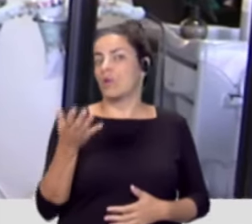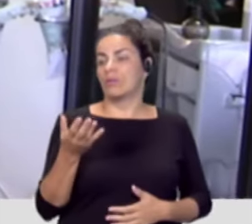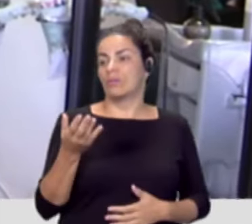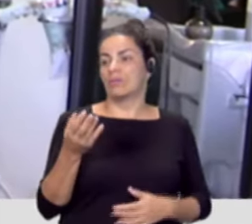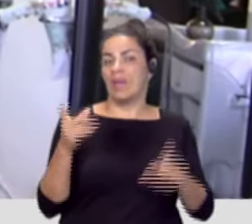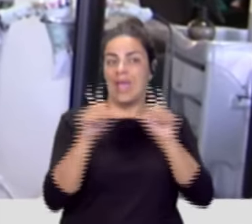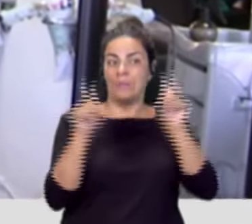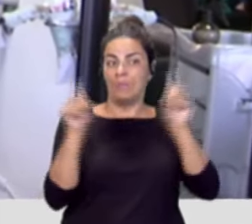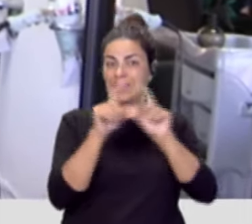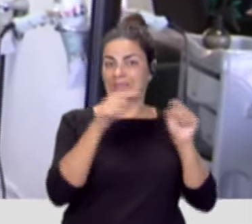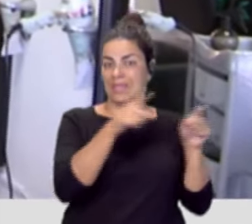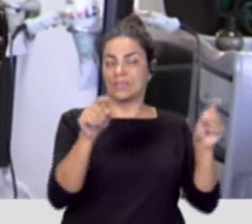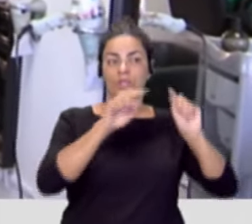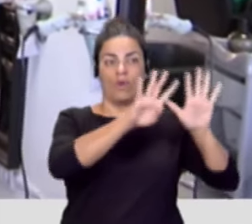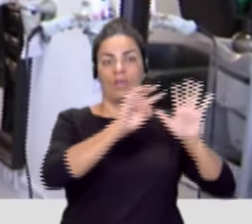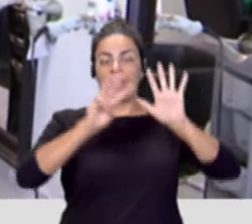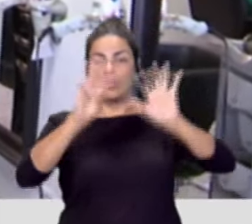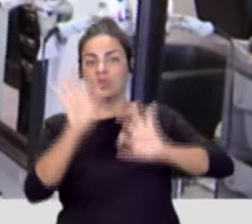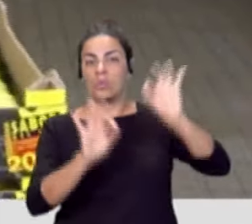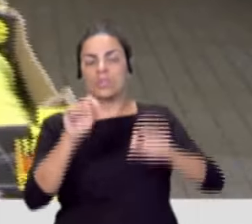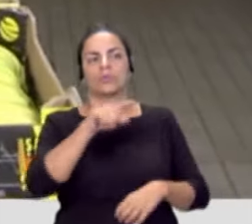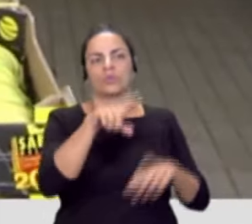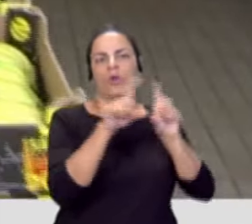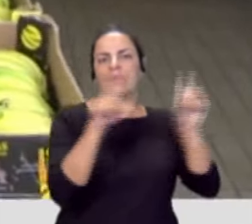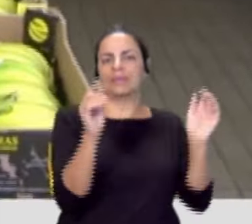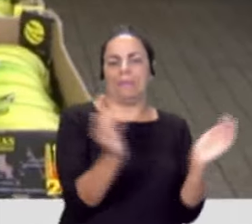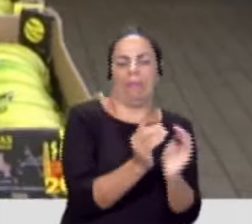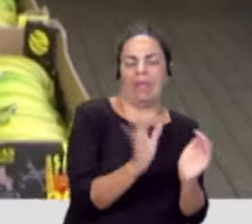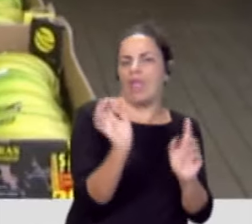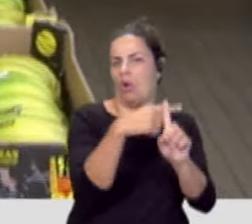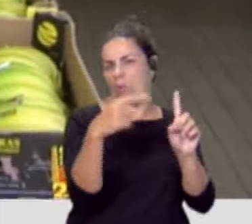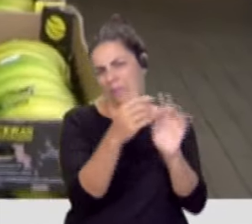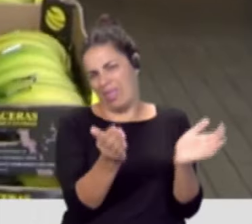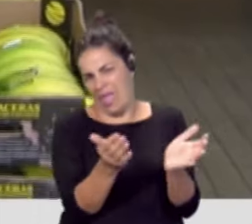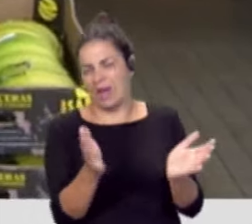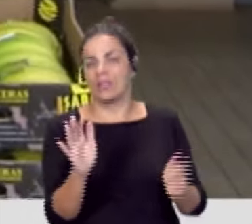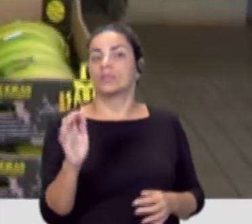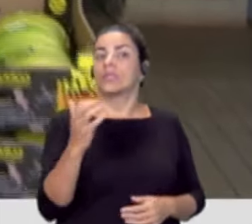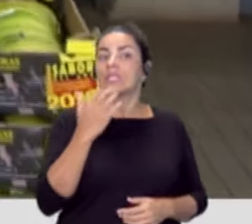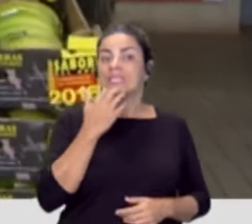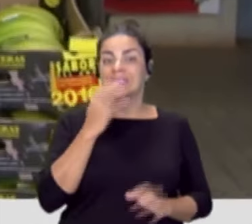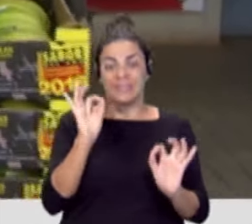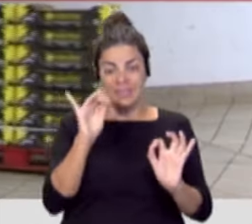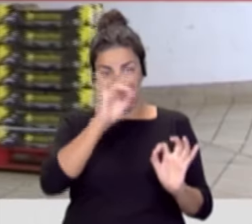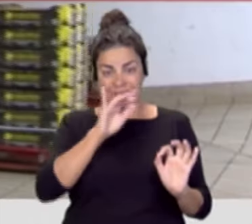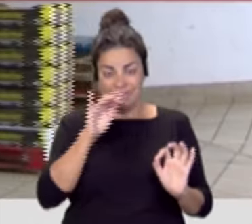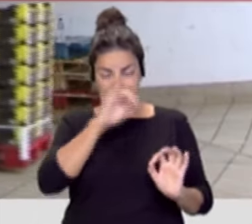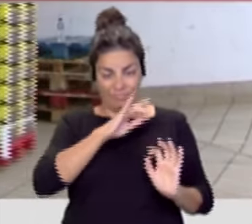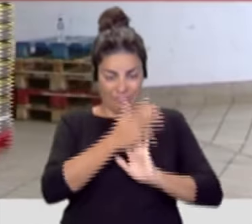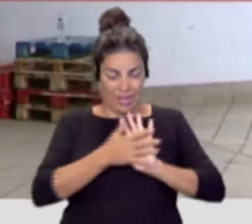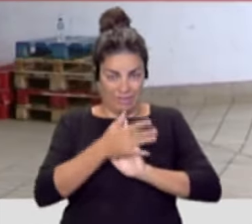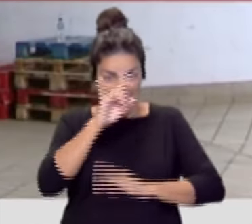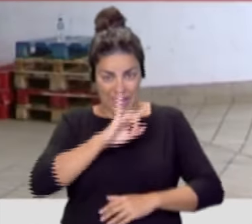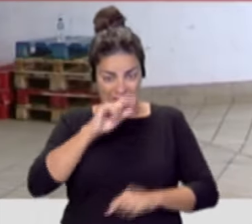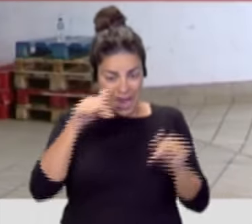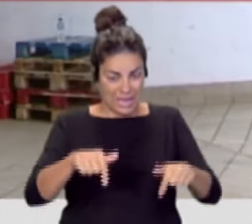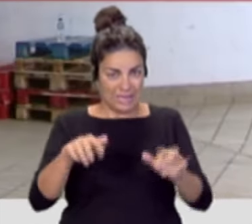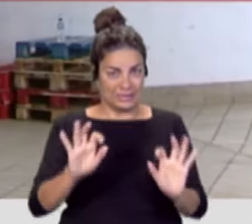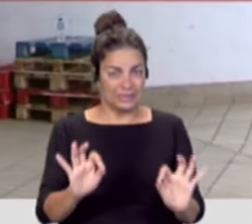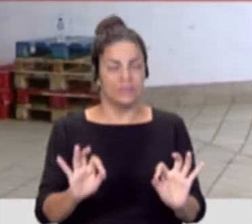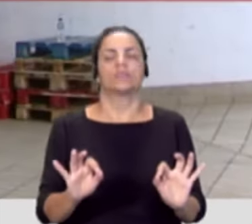de las empresas son pequeñas y medianas y fundamentalmente si nos referimos concretamente a Canarias, pues tenemos que tener en cuenta